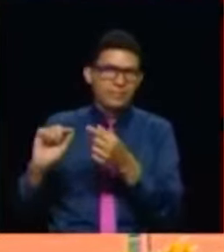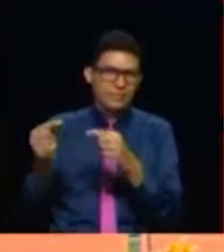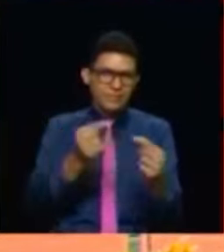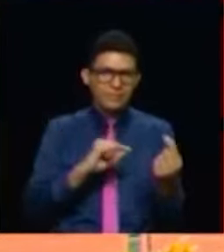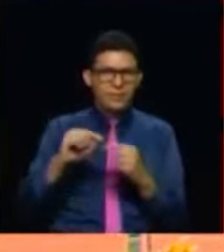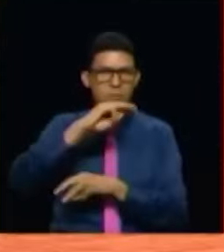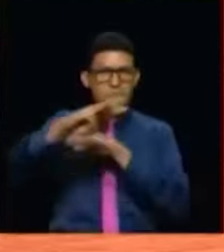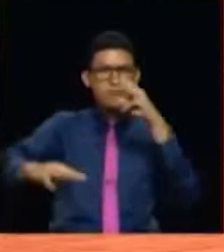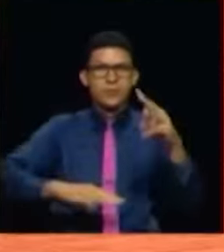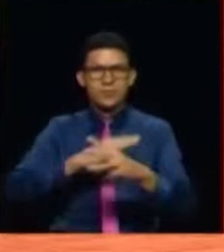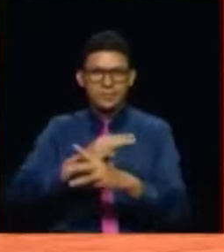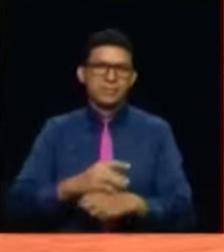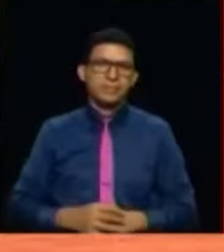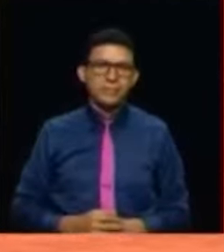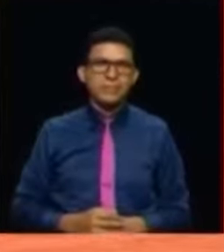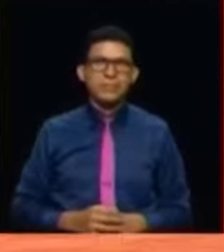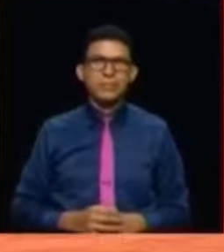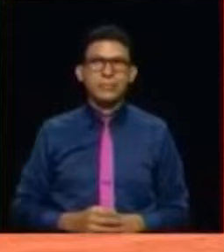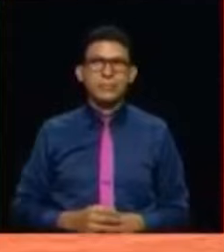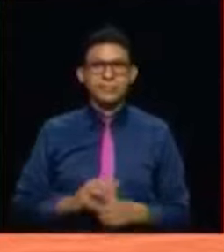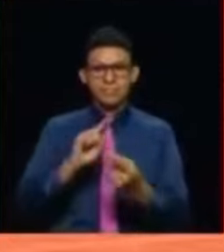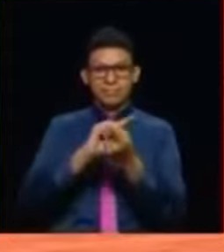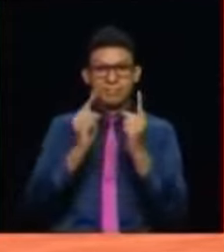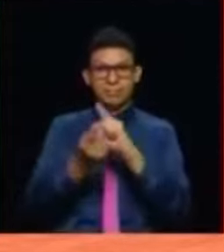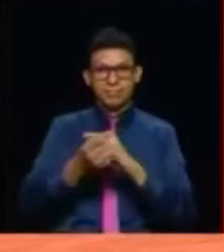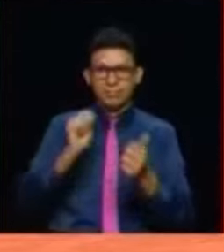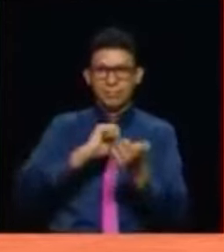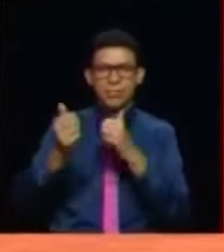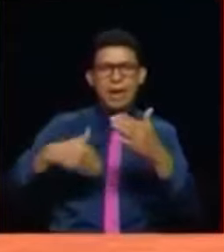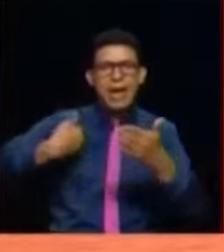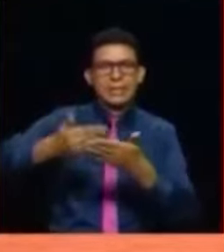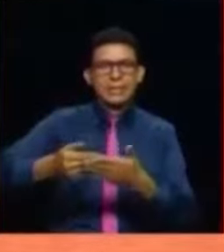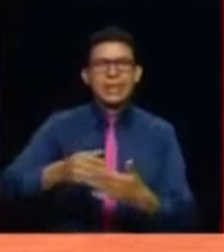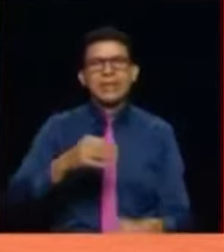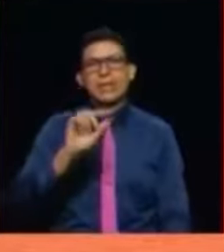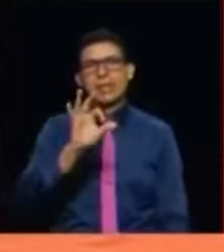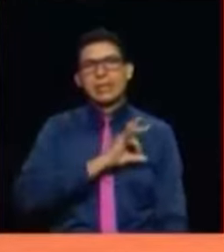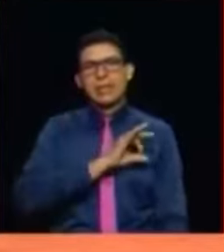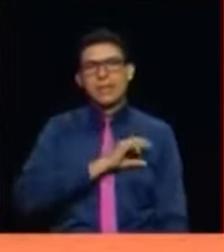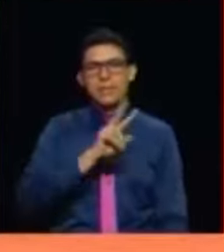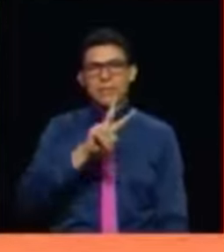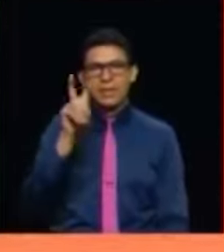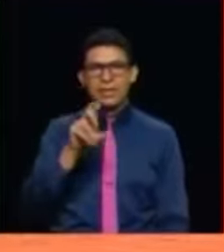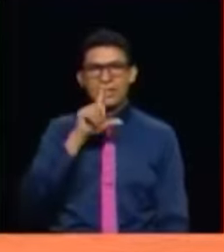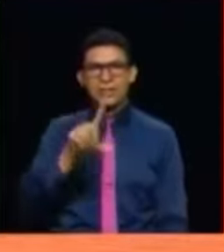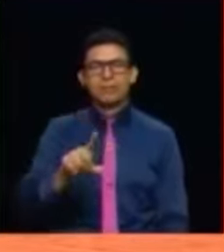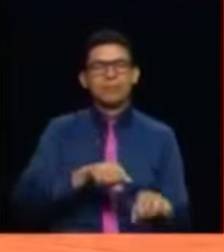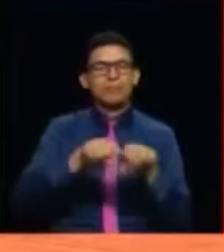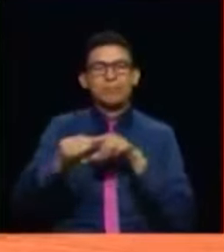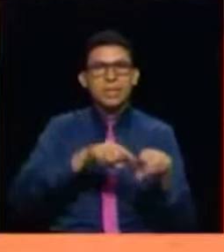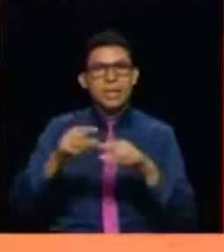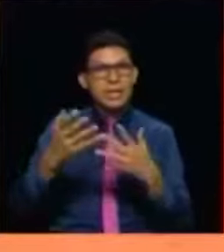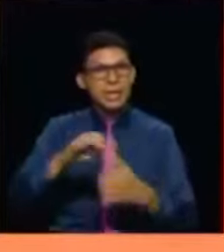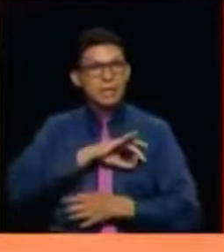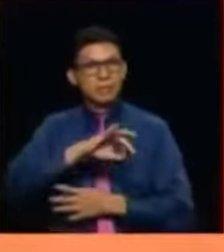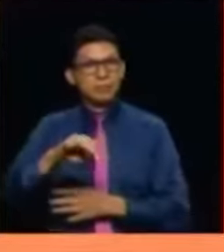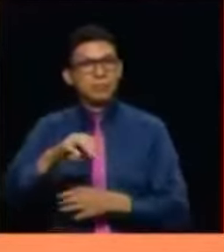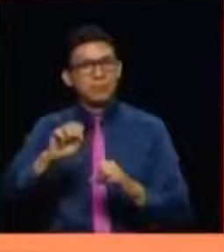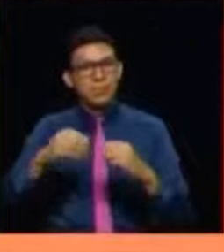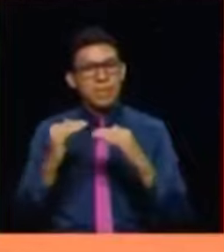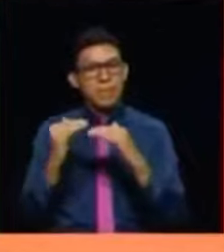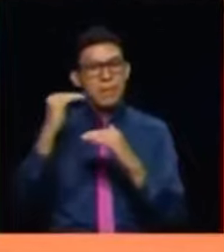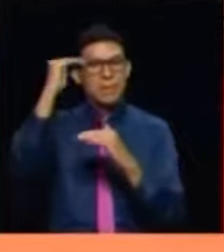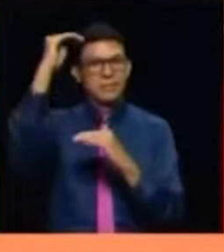alrededor del mundo. Los encuentros deportivos se jugarán hasta el sábado 27 de julio, donde se compite por los primeros lugares para ascender